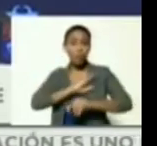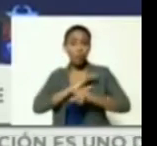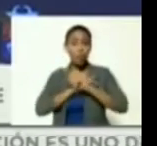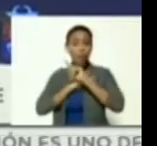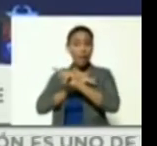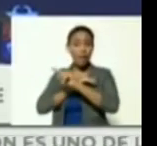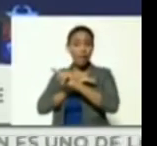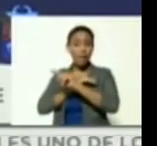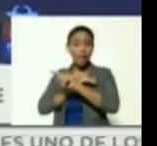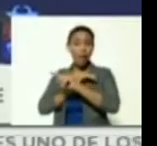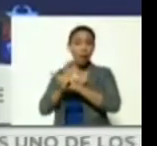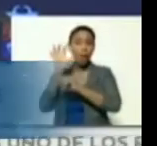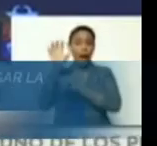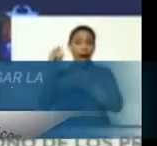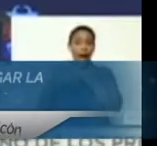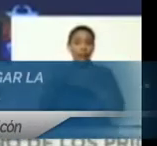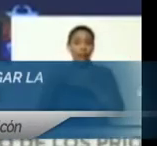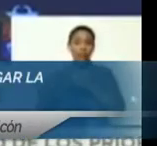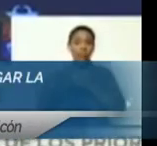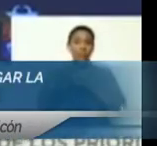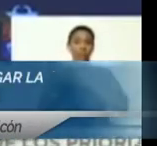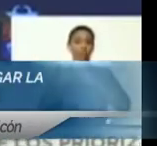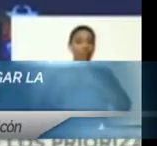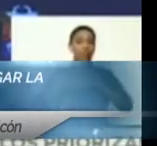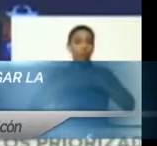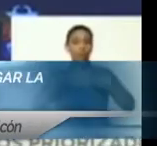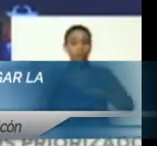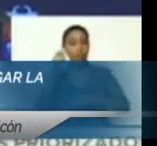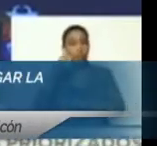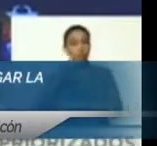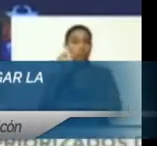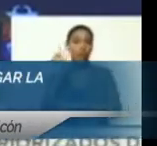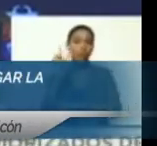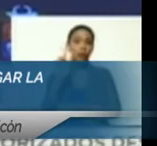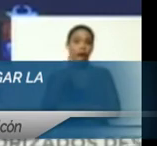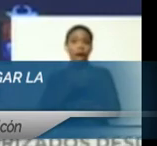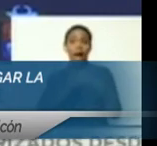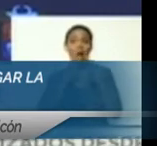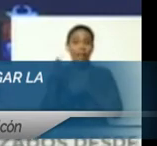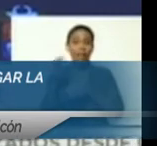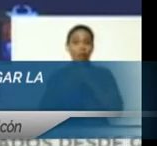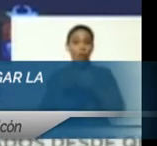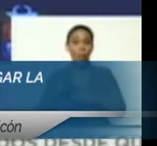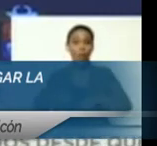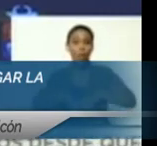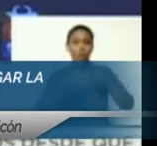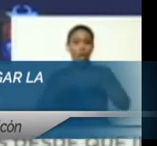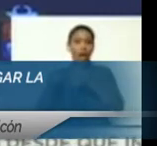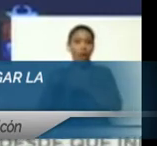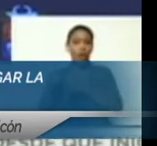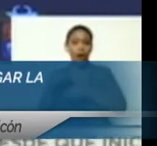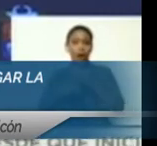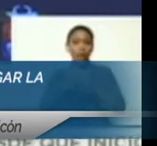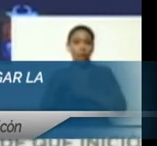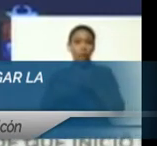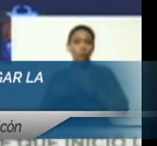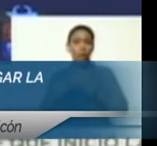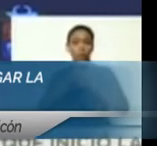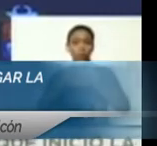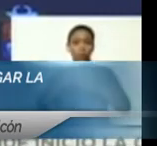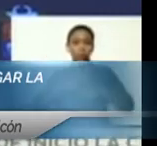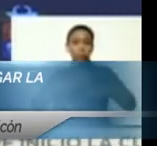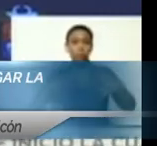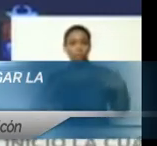país, ejercen ataques armados contra el territorio y la población venezolana, así como los daños provocados por el recrudecimiento de la